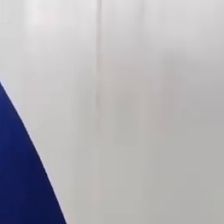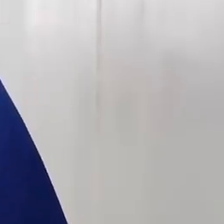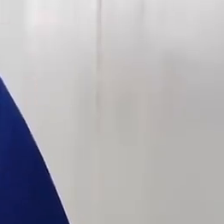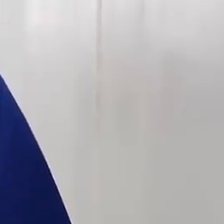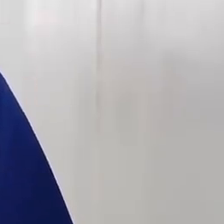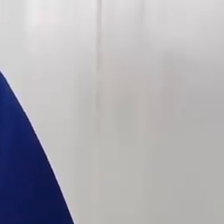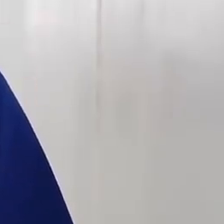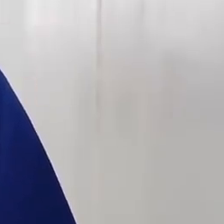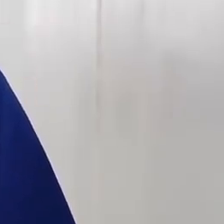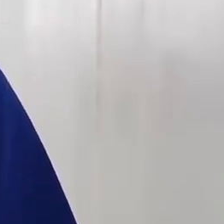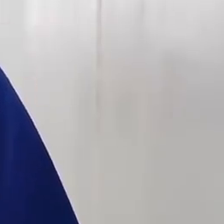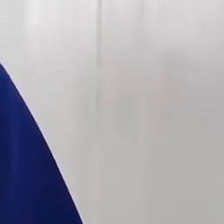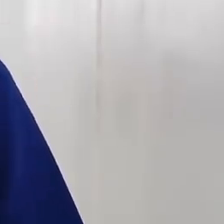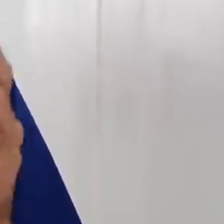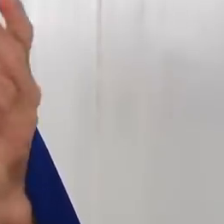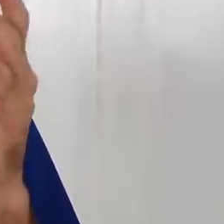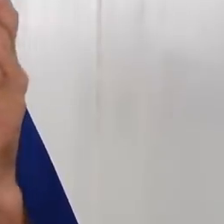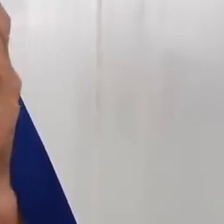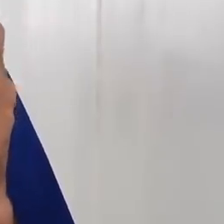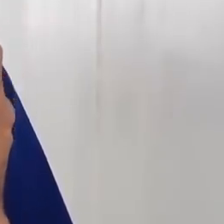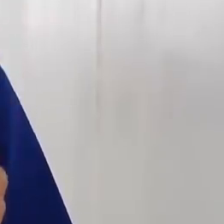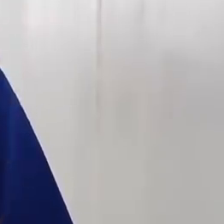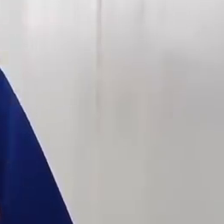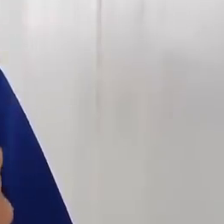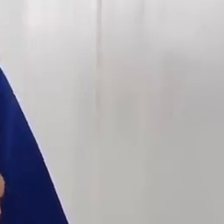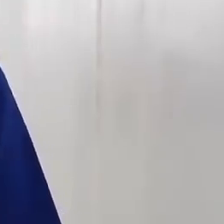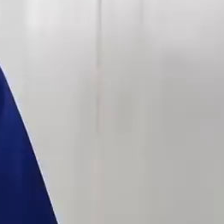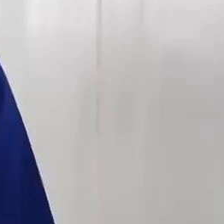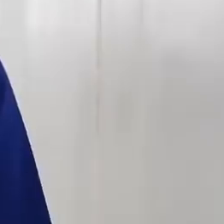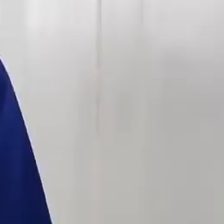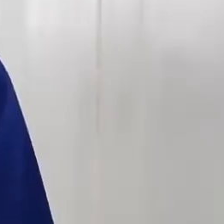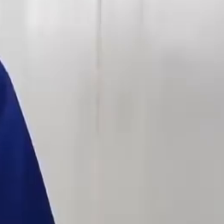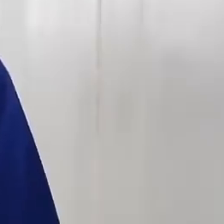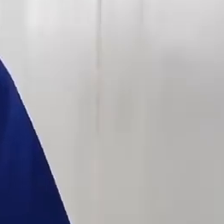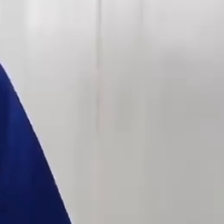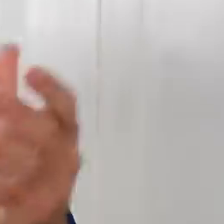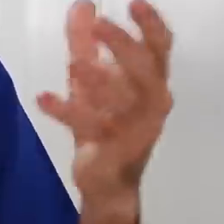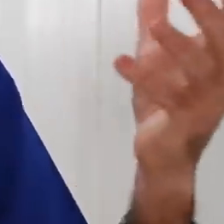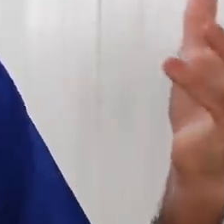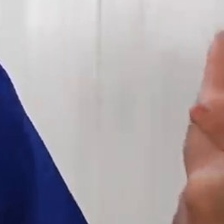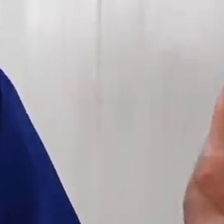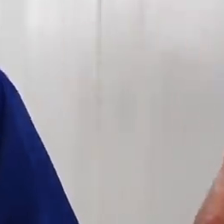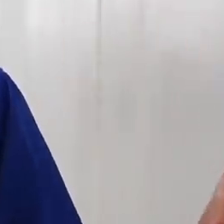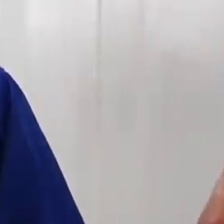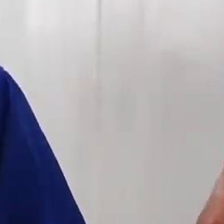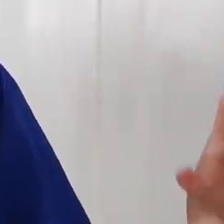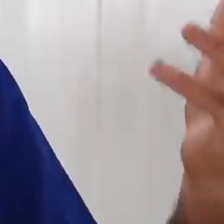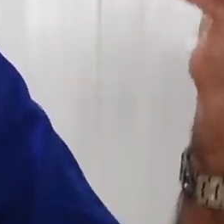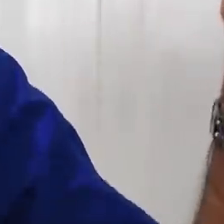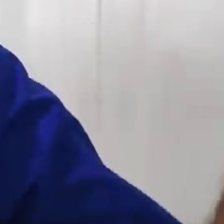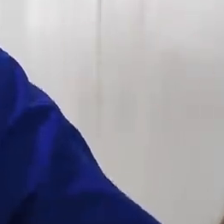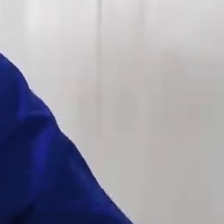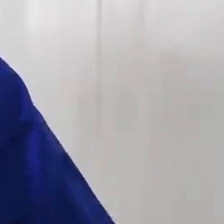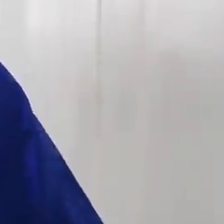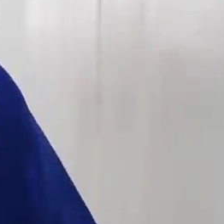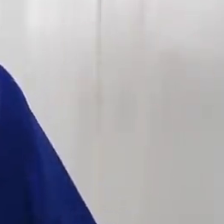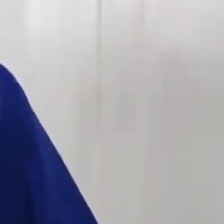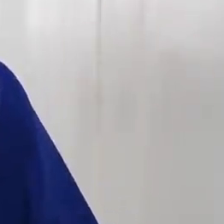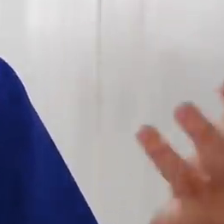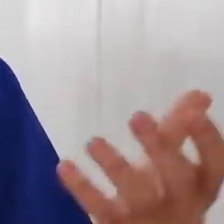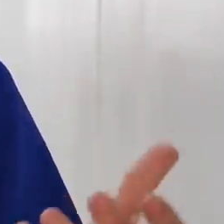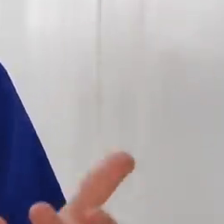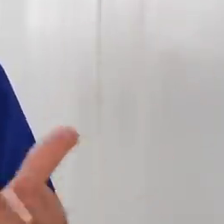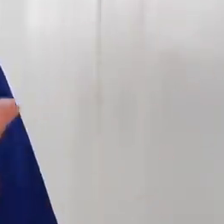todos. Es decir, la responsabilidad en gran porcentaje de no llegar a estar en una unidad de cuidado